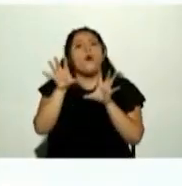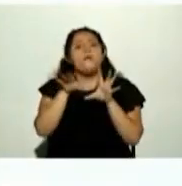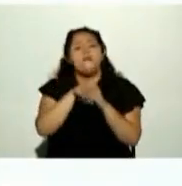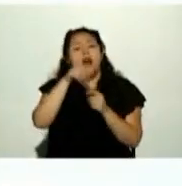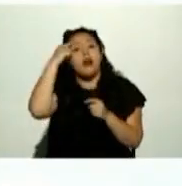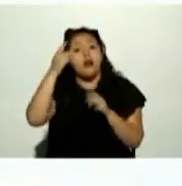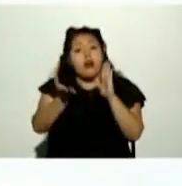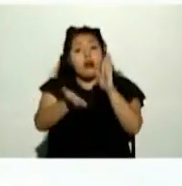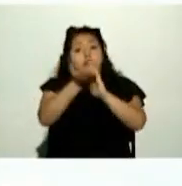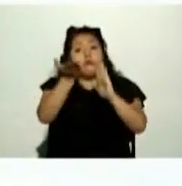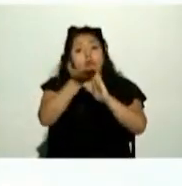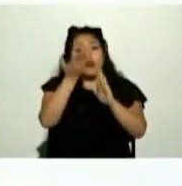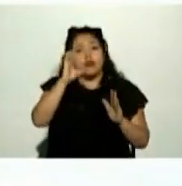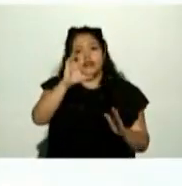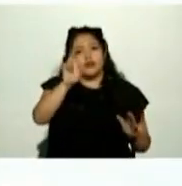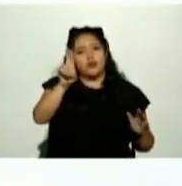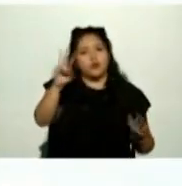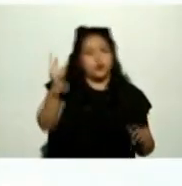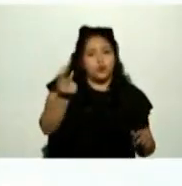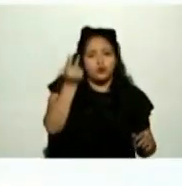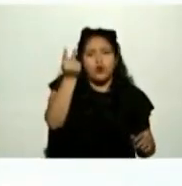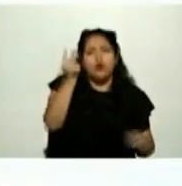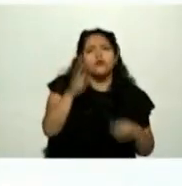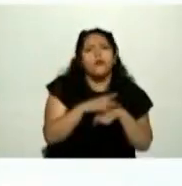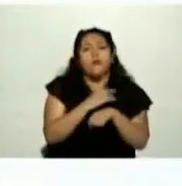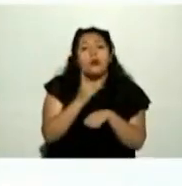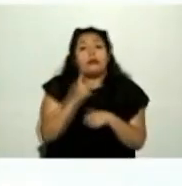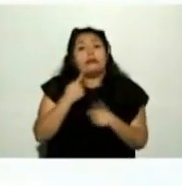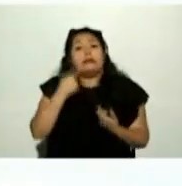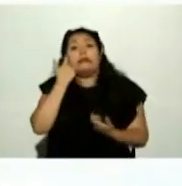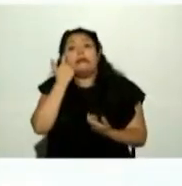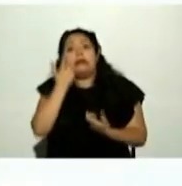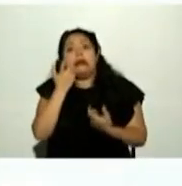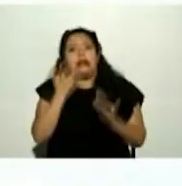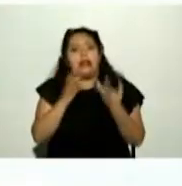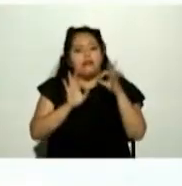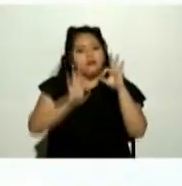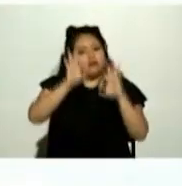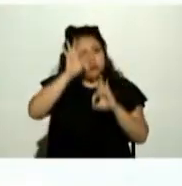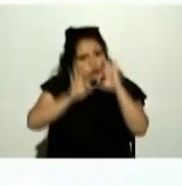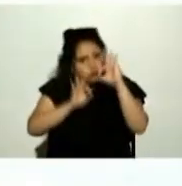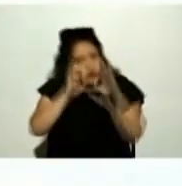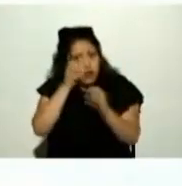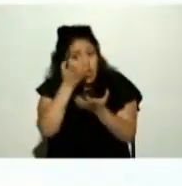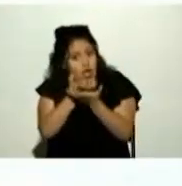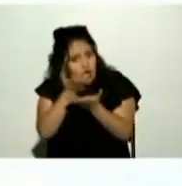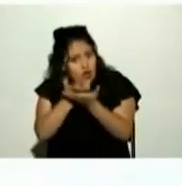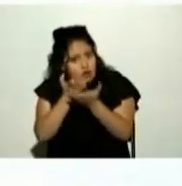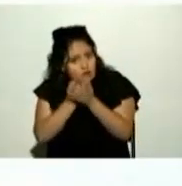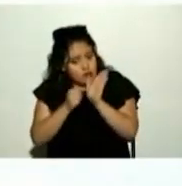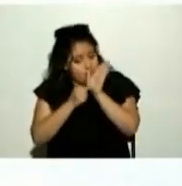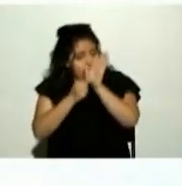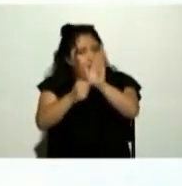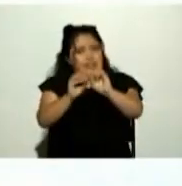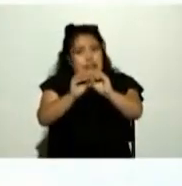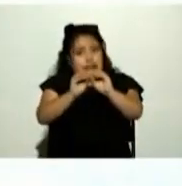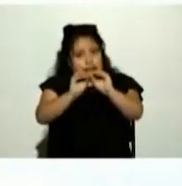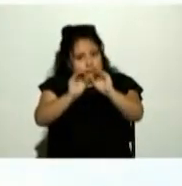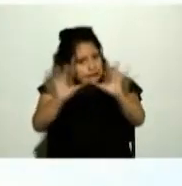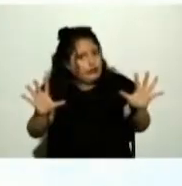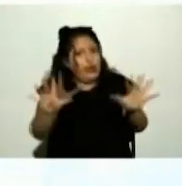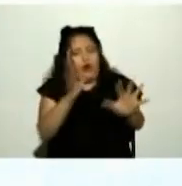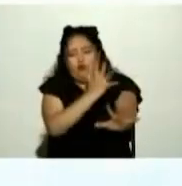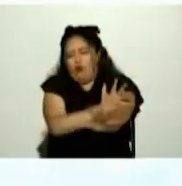cu2 fue hacerlo con finanzas claras transparentes